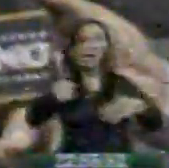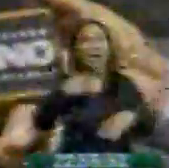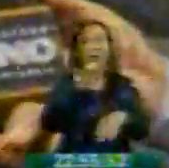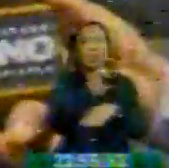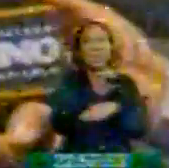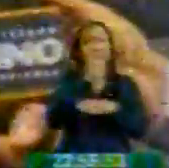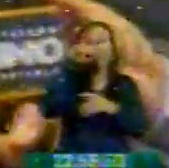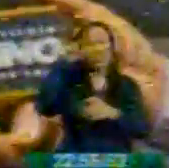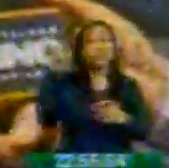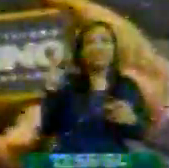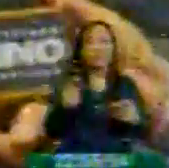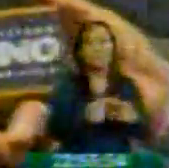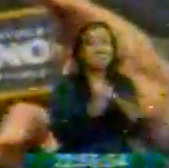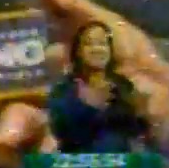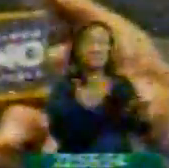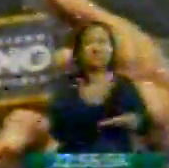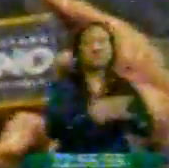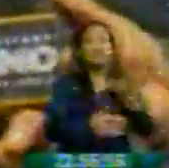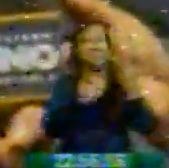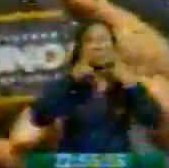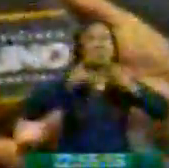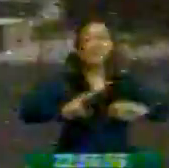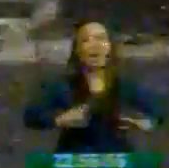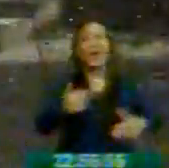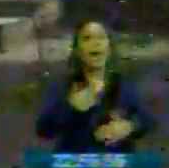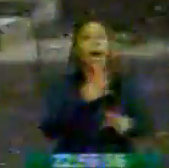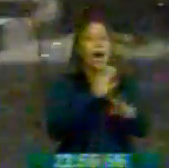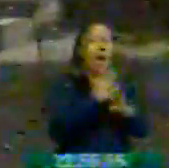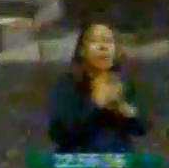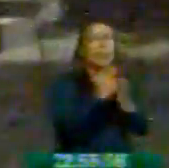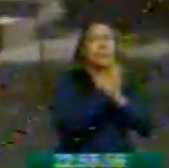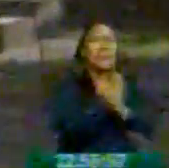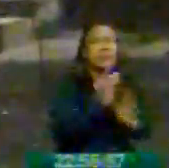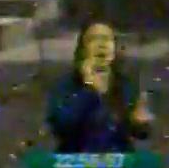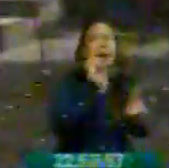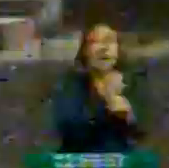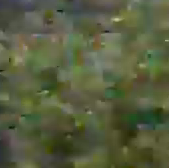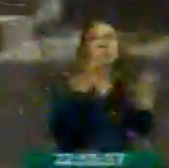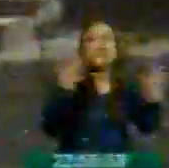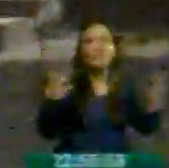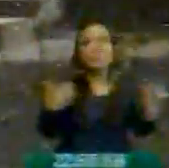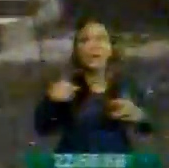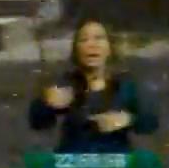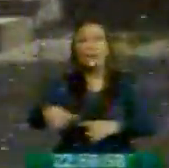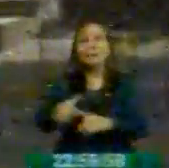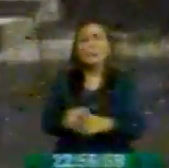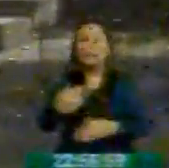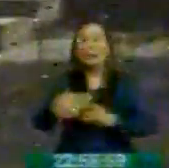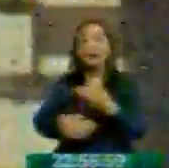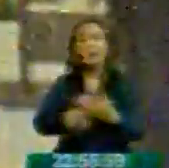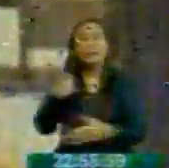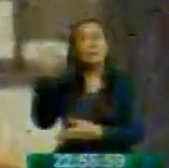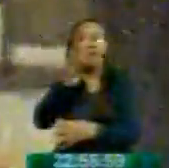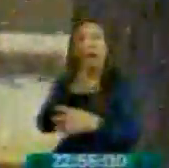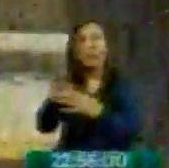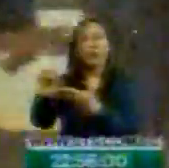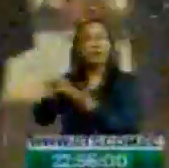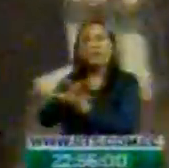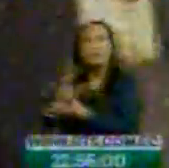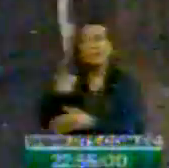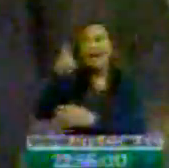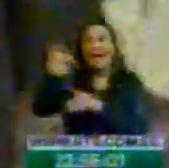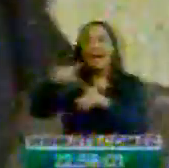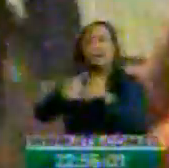fiscalía no ha dado paso a muchos trámites que hemos pedido. En medio de todo esto, este lunes acudió a la Fiscalía General del Estado el exministro del